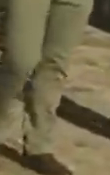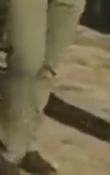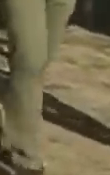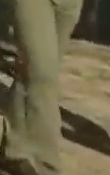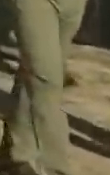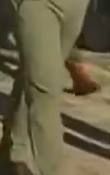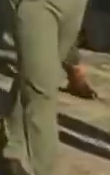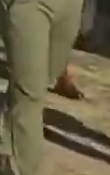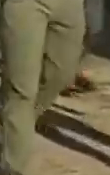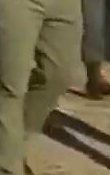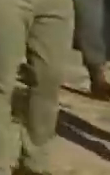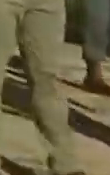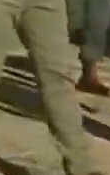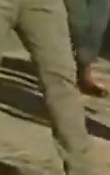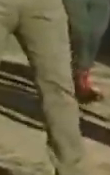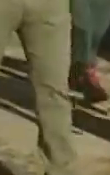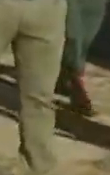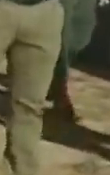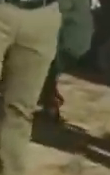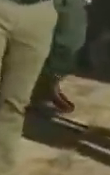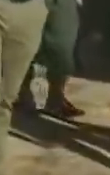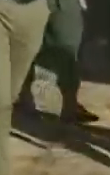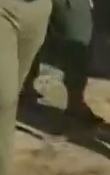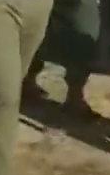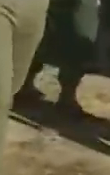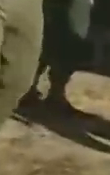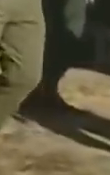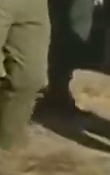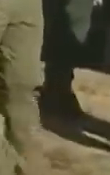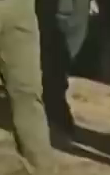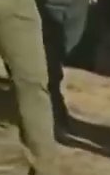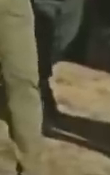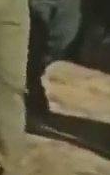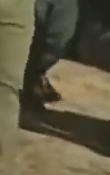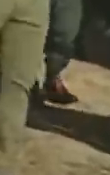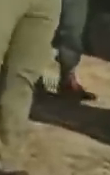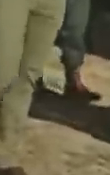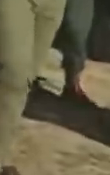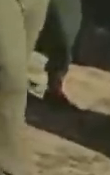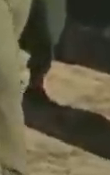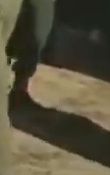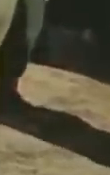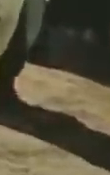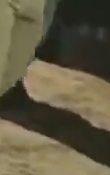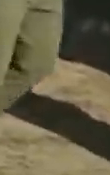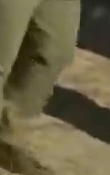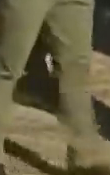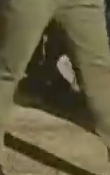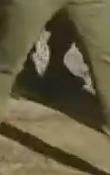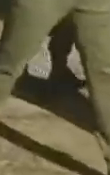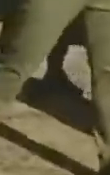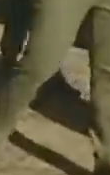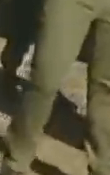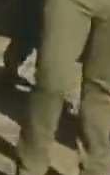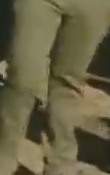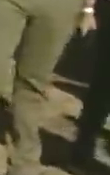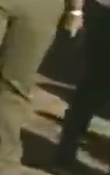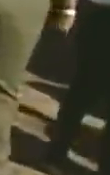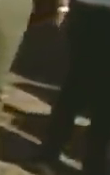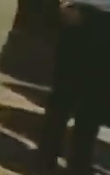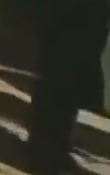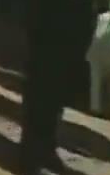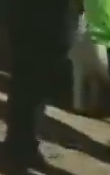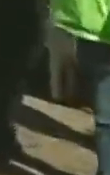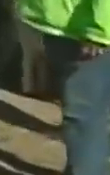en Miranda. Yo quisiera, presidente, darle la bienvenida y aprovechar que está aquí Álvaro Suárez. Álvaro es un productor del